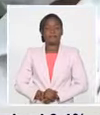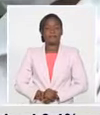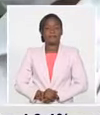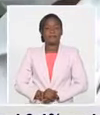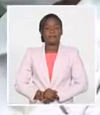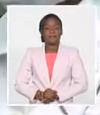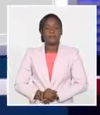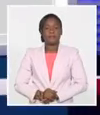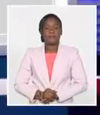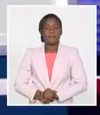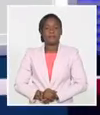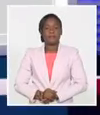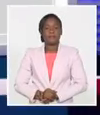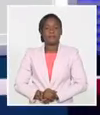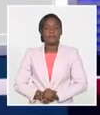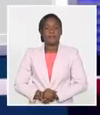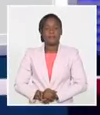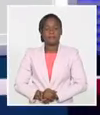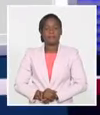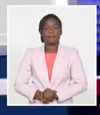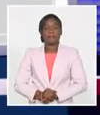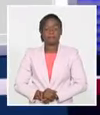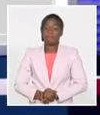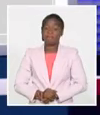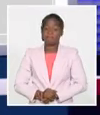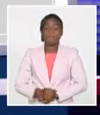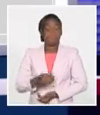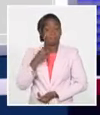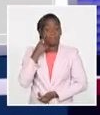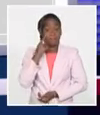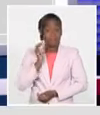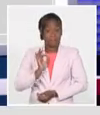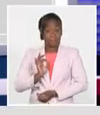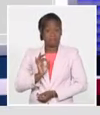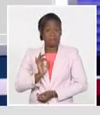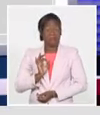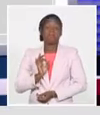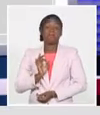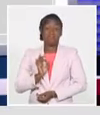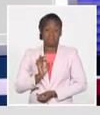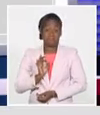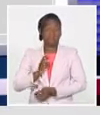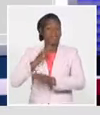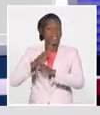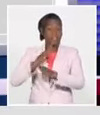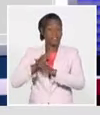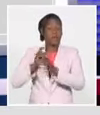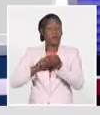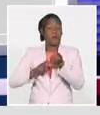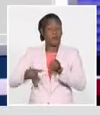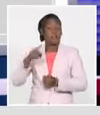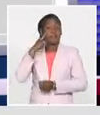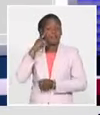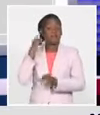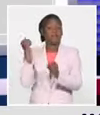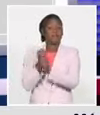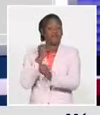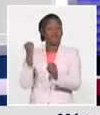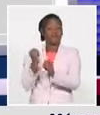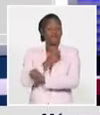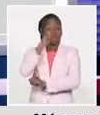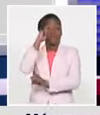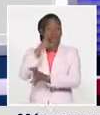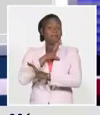Televisión Cubana. Bueno, ya escucharon ustedes realmente, como les decía, un verdadero hito de la